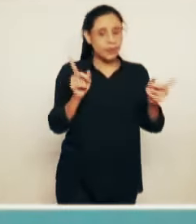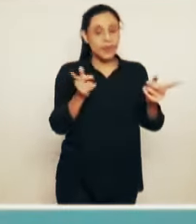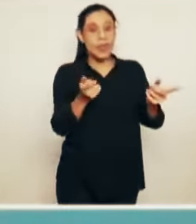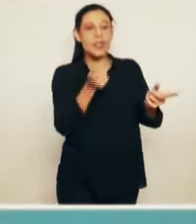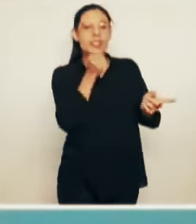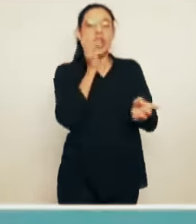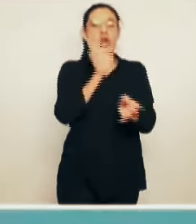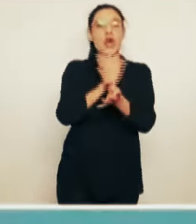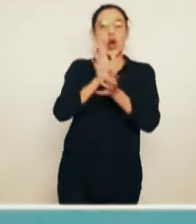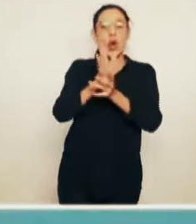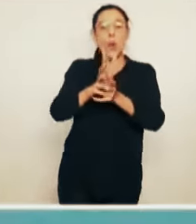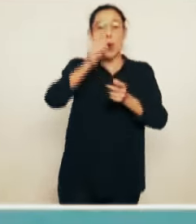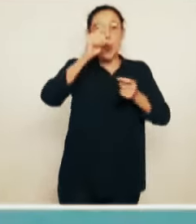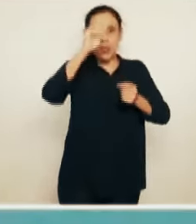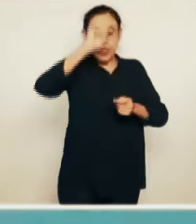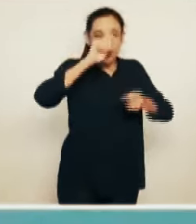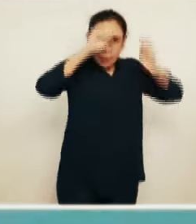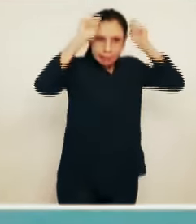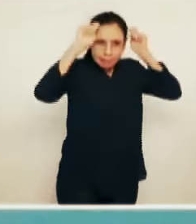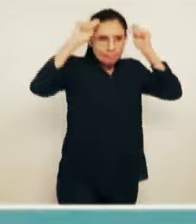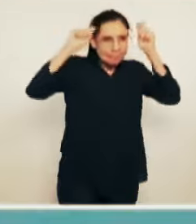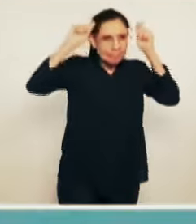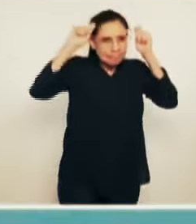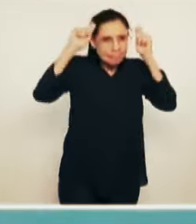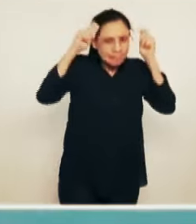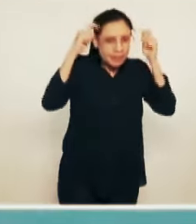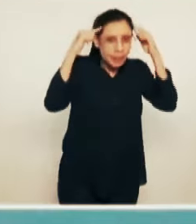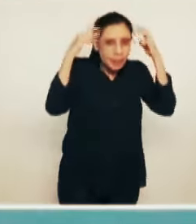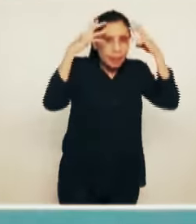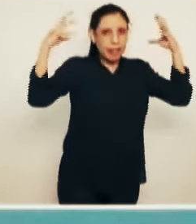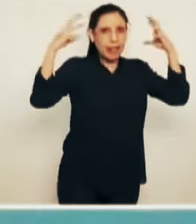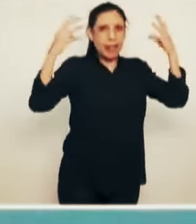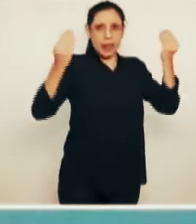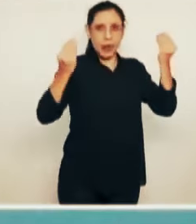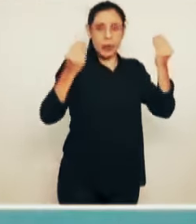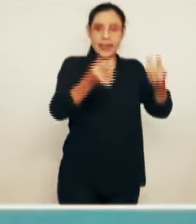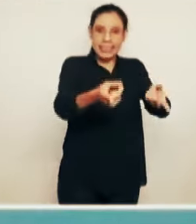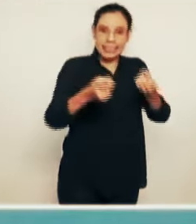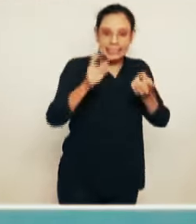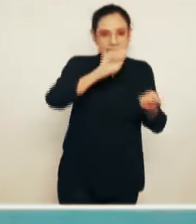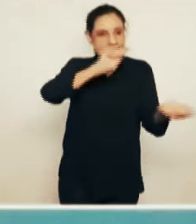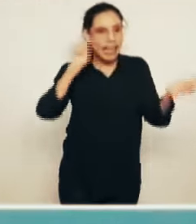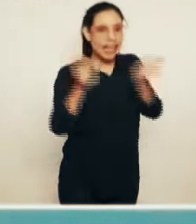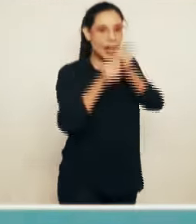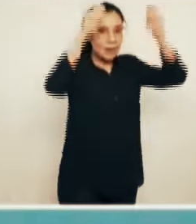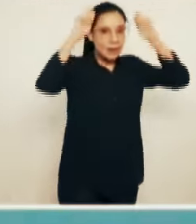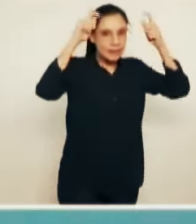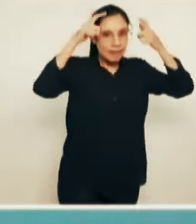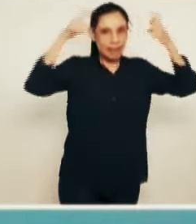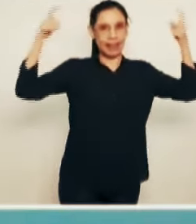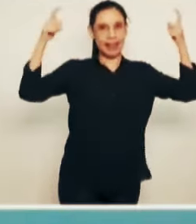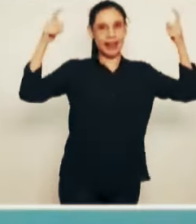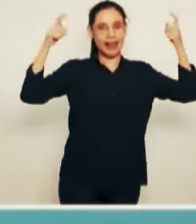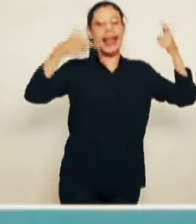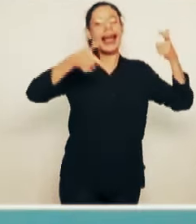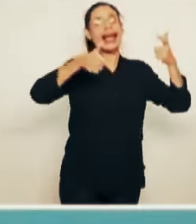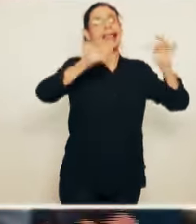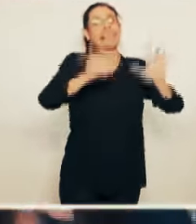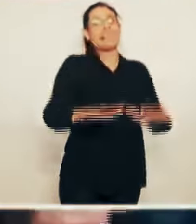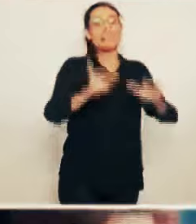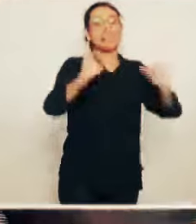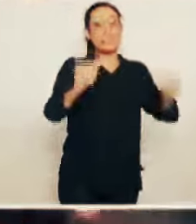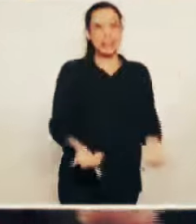la cabeza. Agrande el sombrero. Es por ahí. Es por ahí. Es por